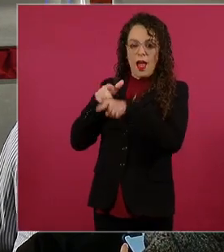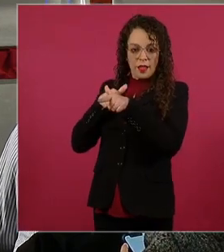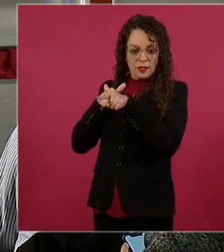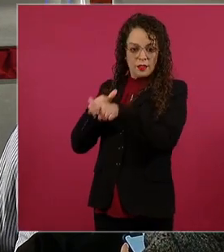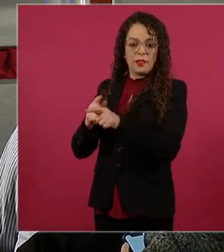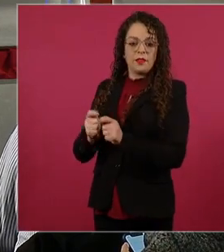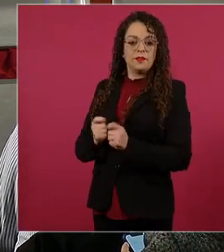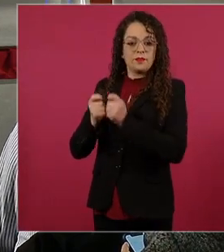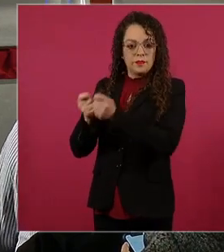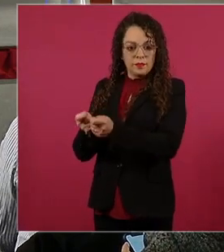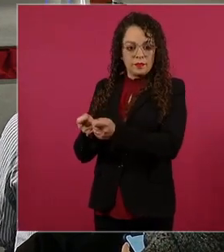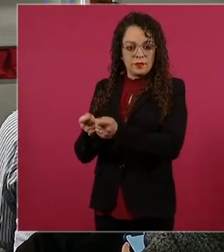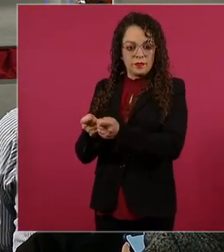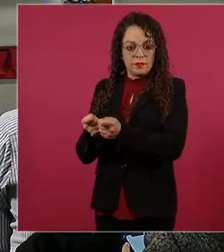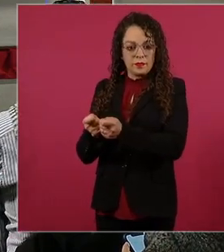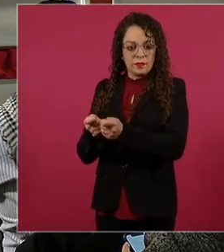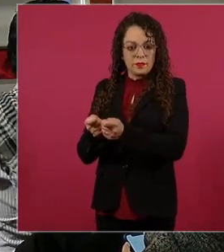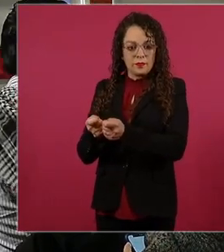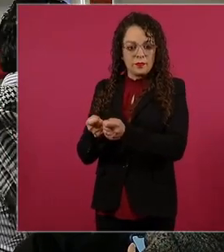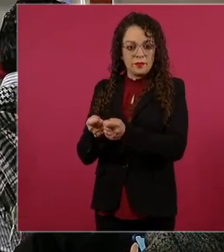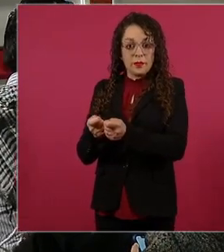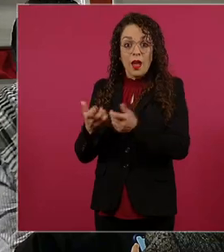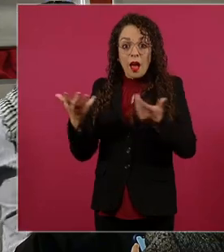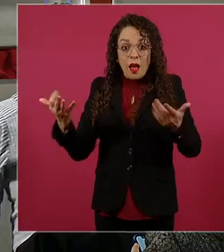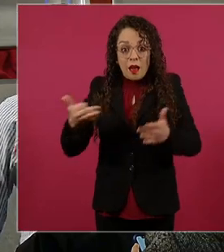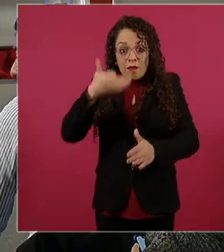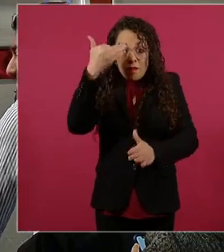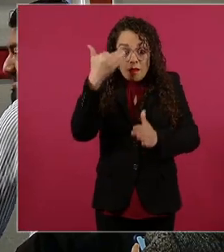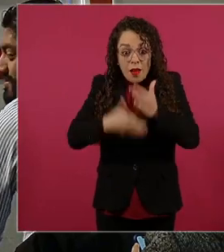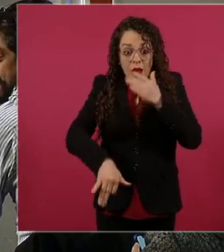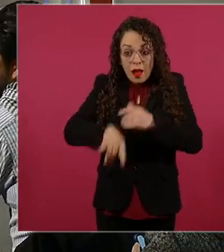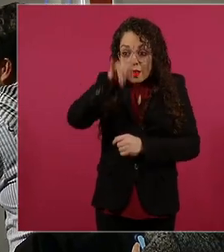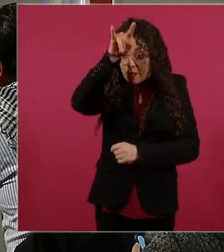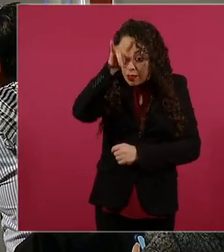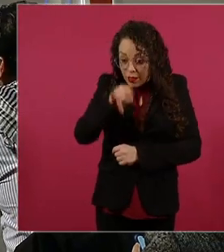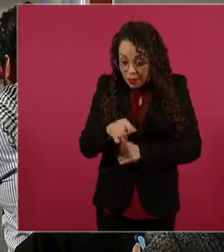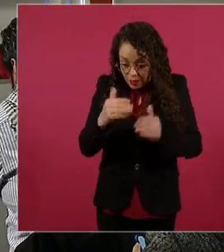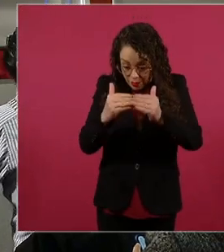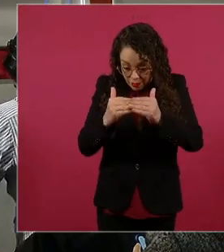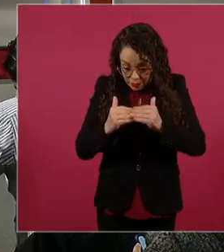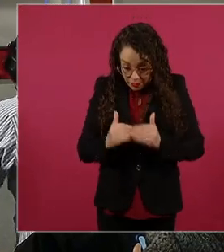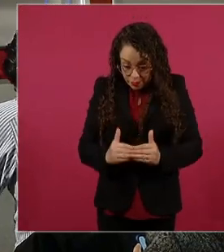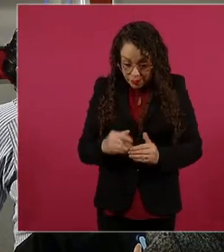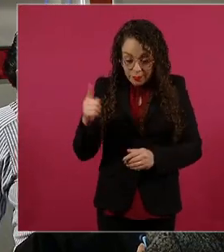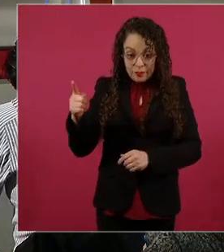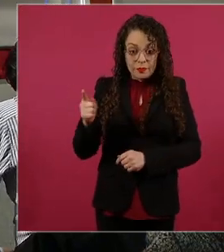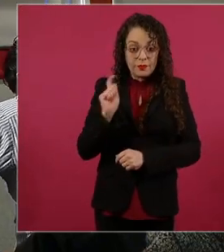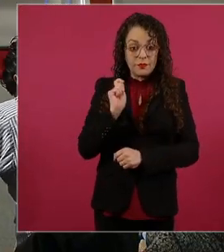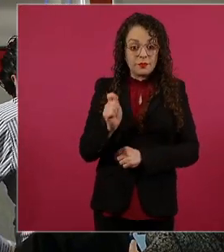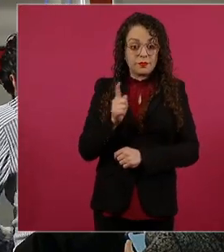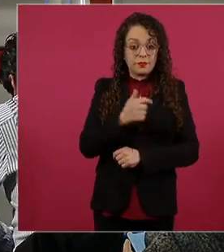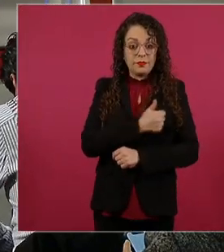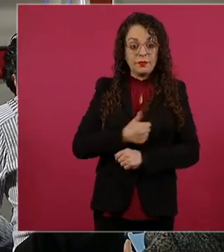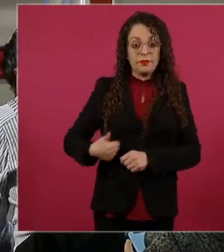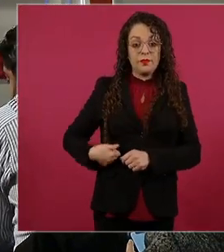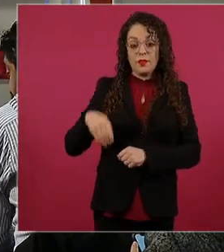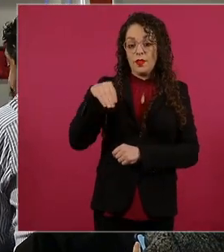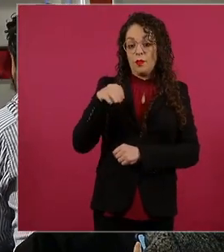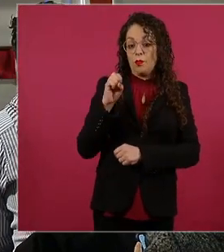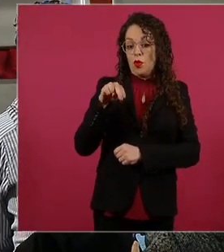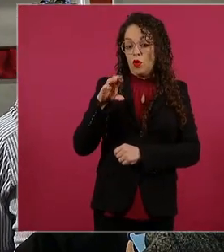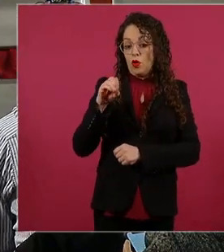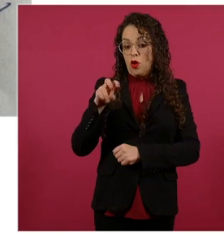todavía falta pues es que en el 24 les toca alcaldía sí Moncloa General Cepeda